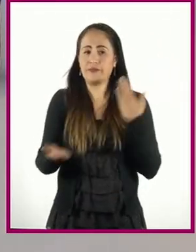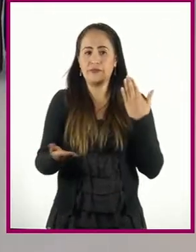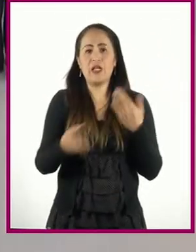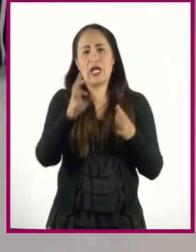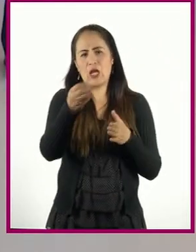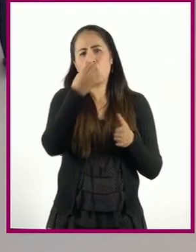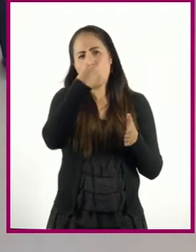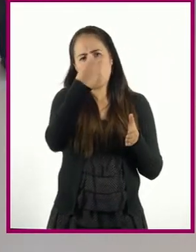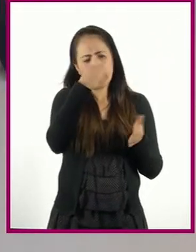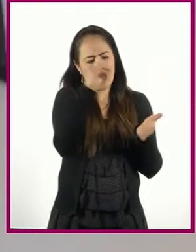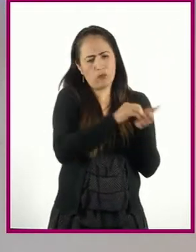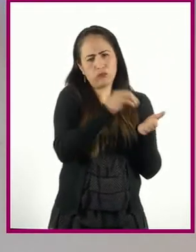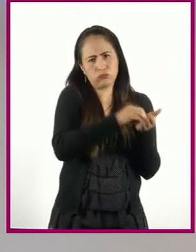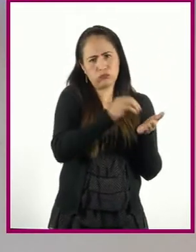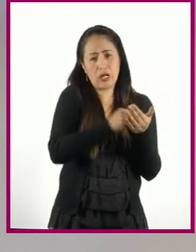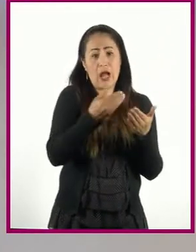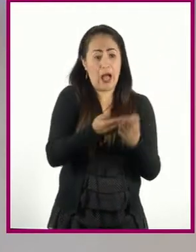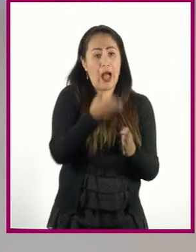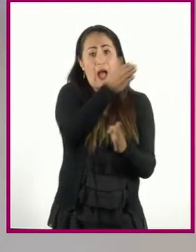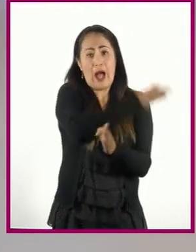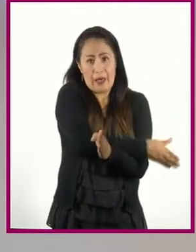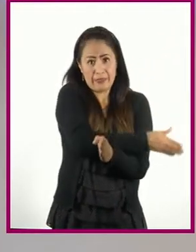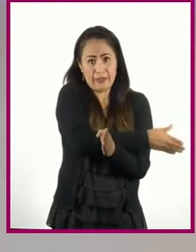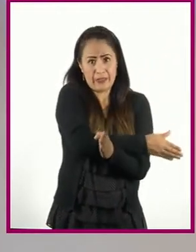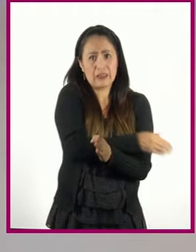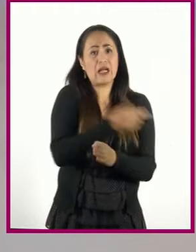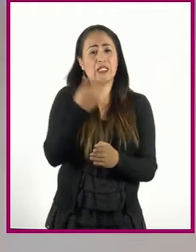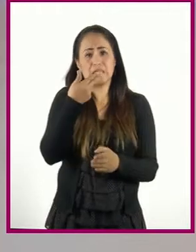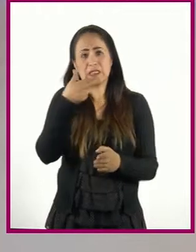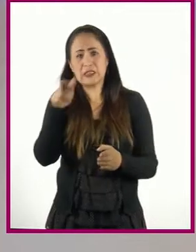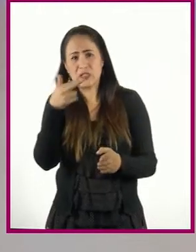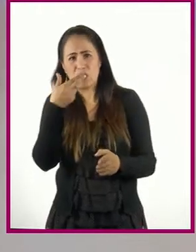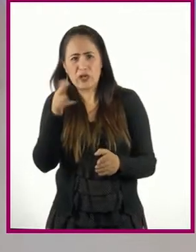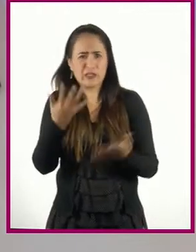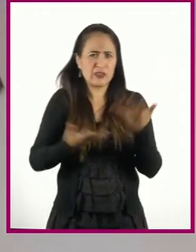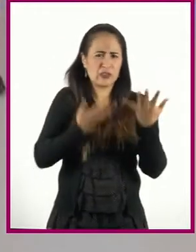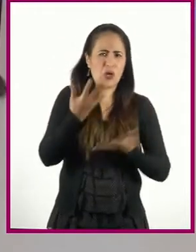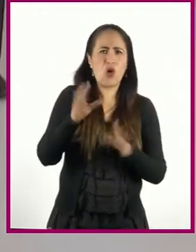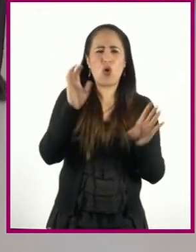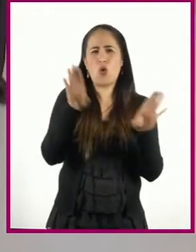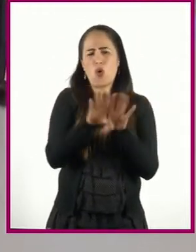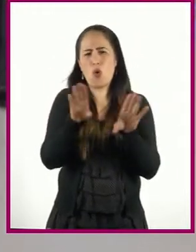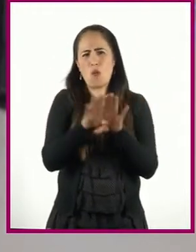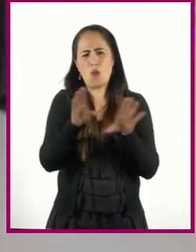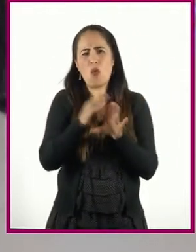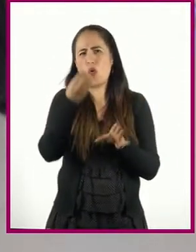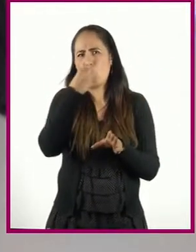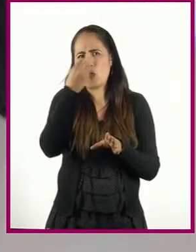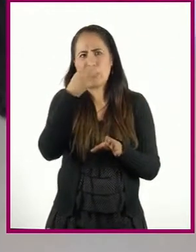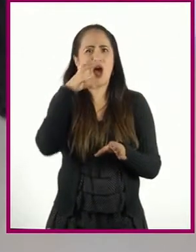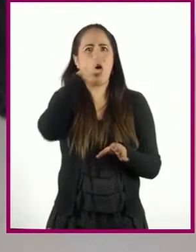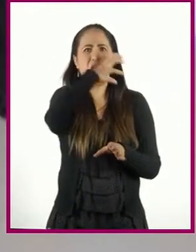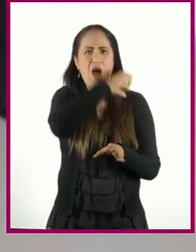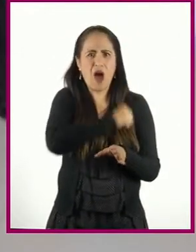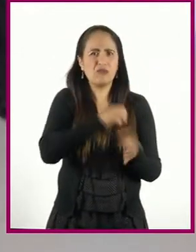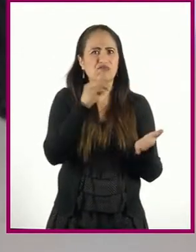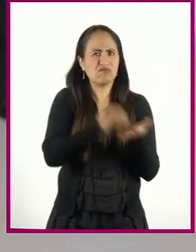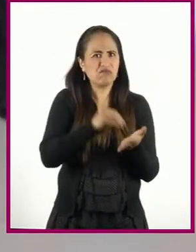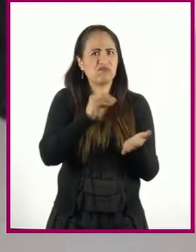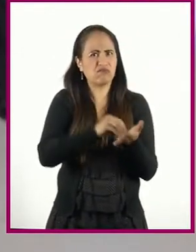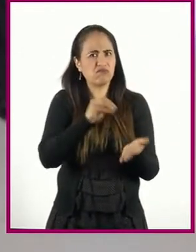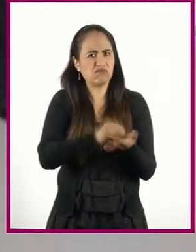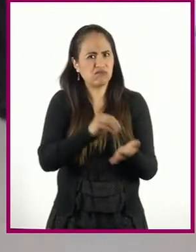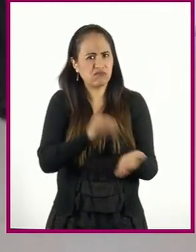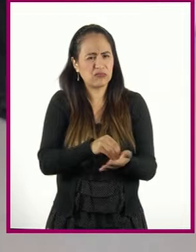este dispositivo, los restaurantes tenían el dilema de mantener los alimentos calientes todo el tiempo, lo que podía